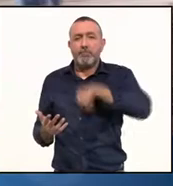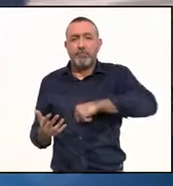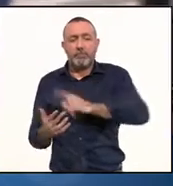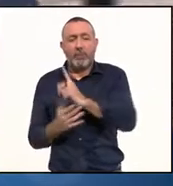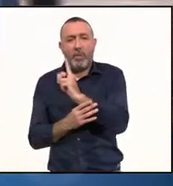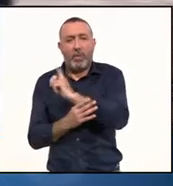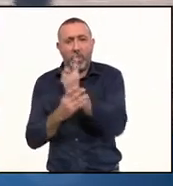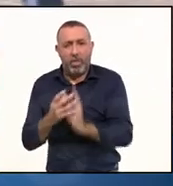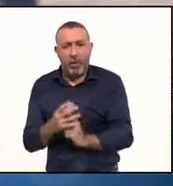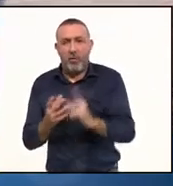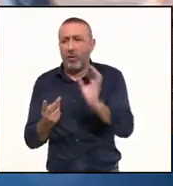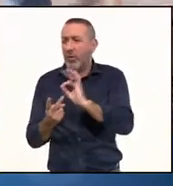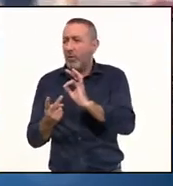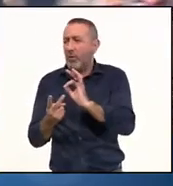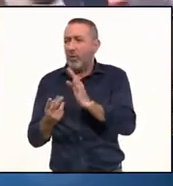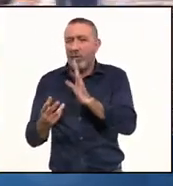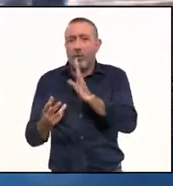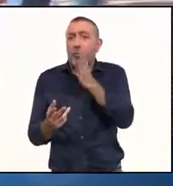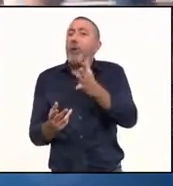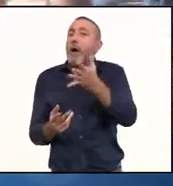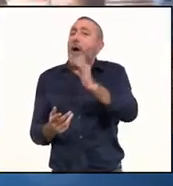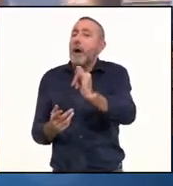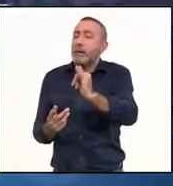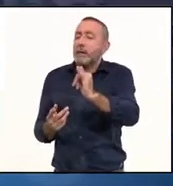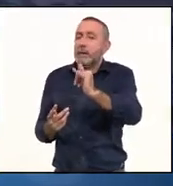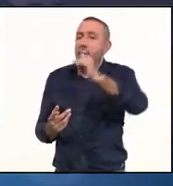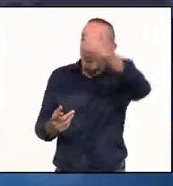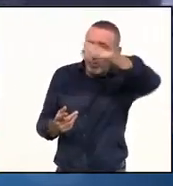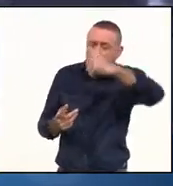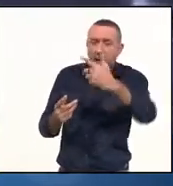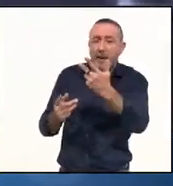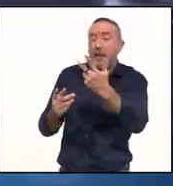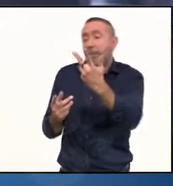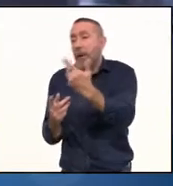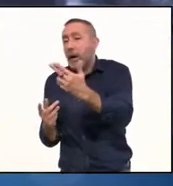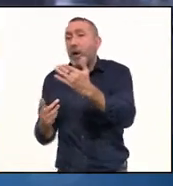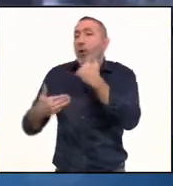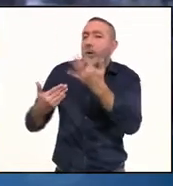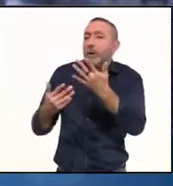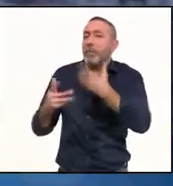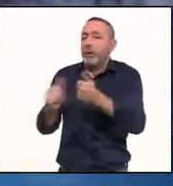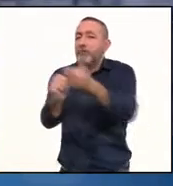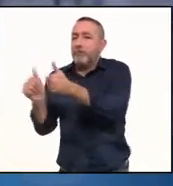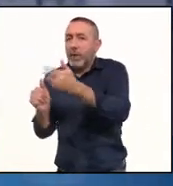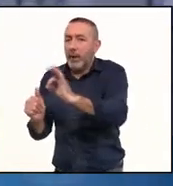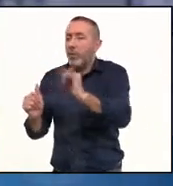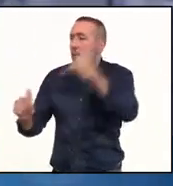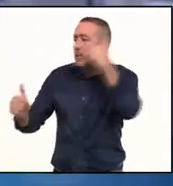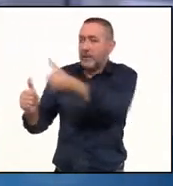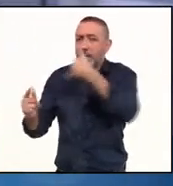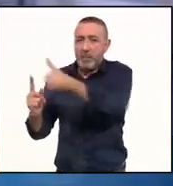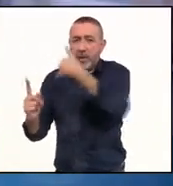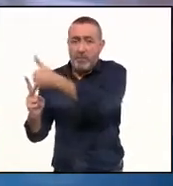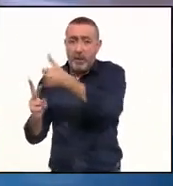o por qué tengo al autor llamándola o merodeando o alguien que está hablando de él porque porque hay un momento